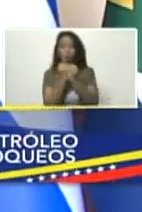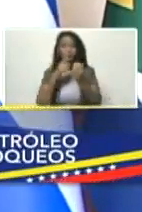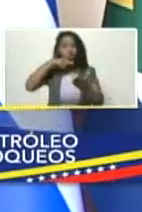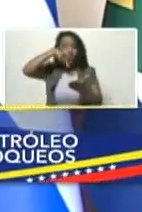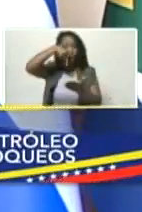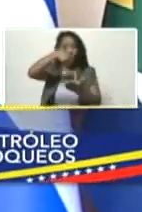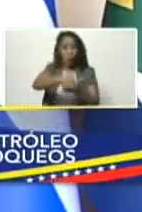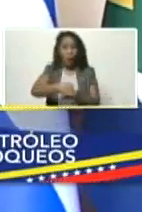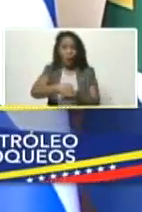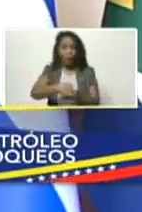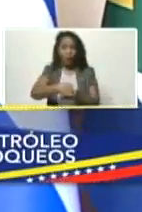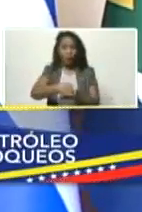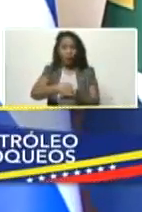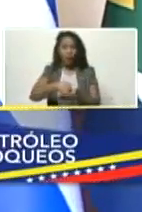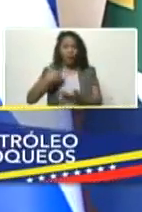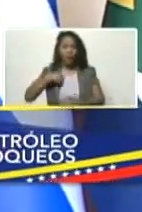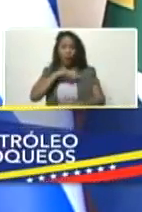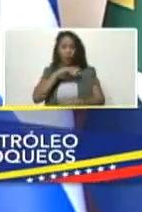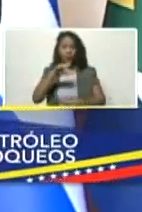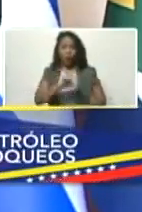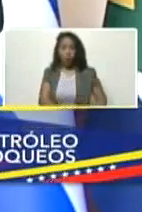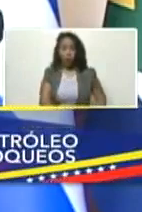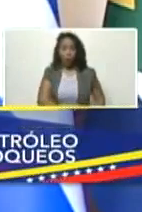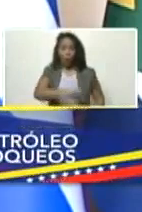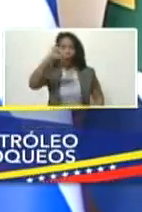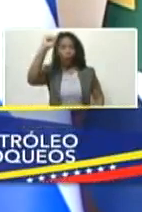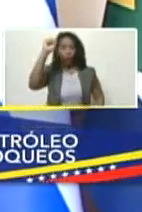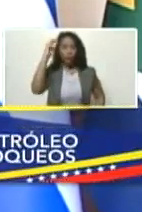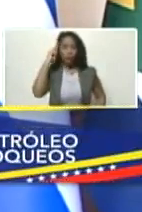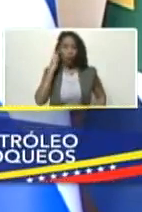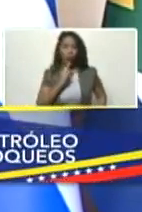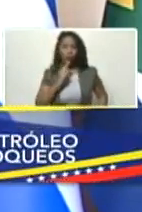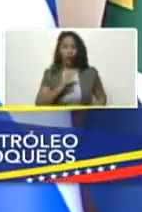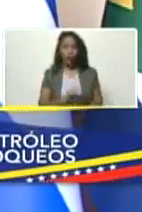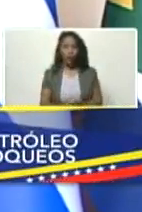nombre de nuestro libertador Simón Bolívar,